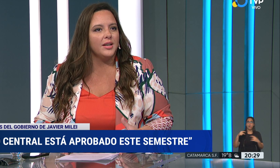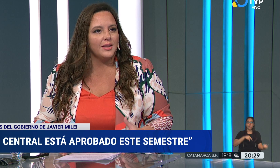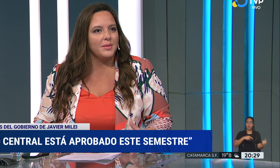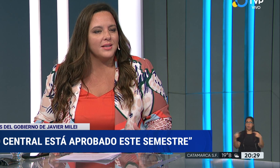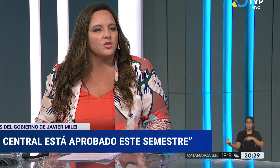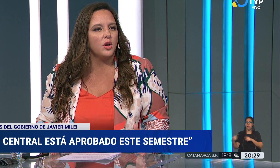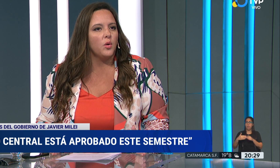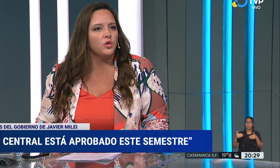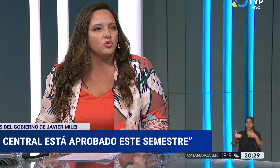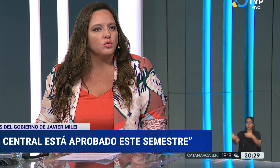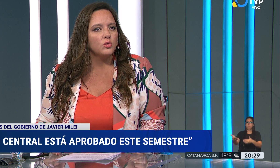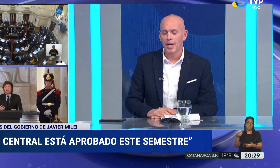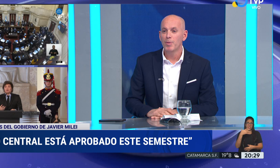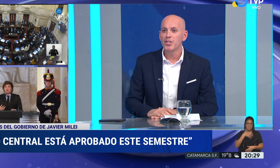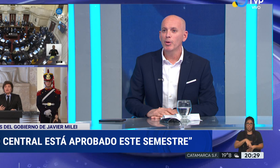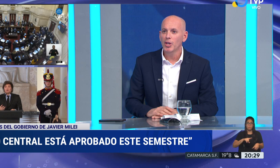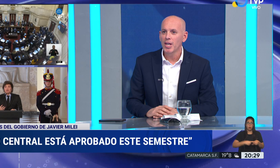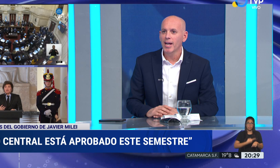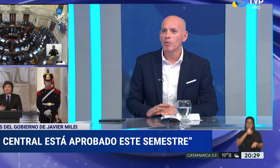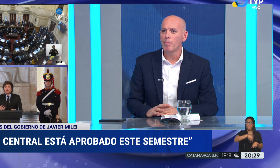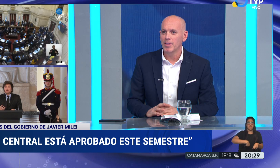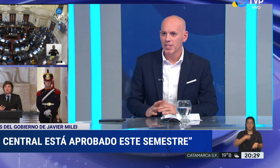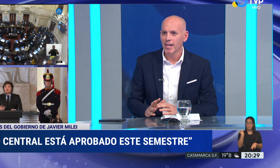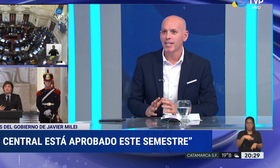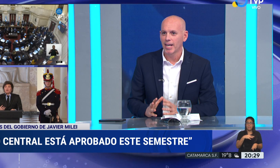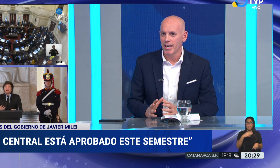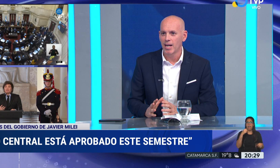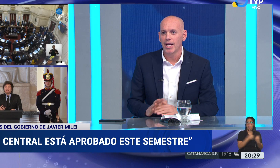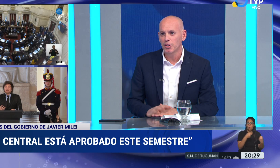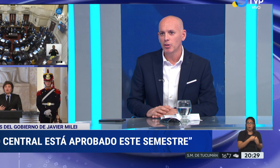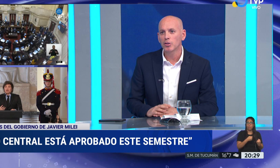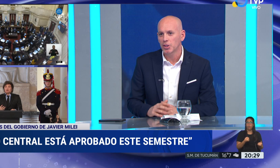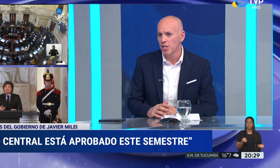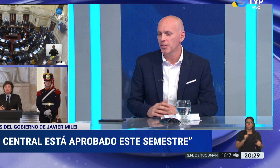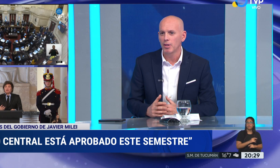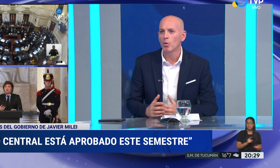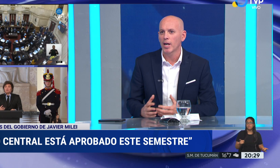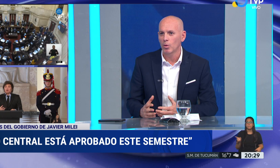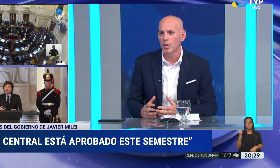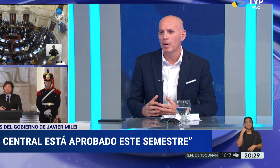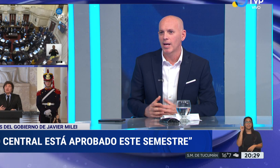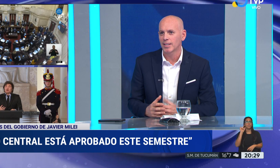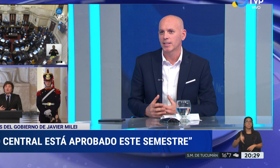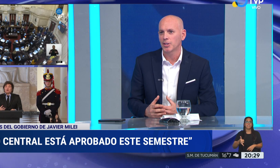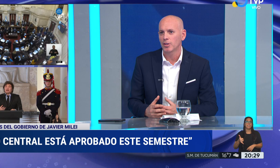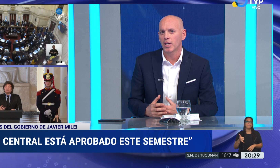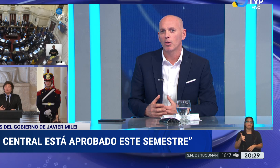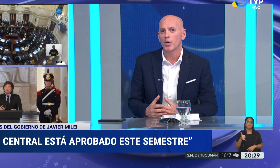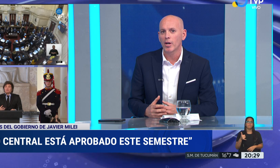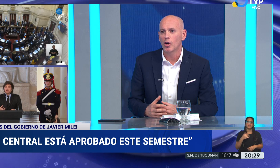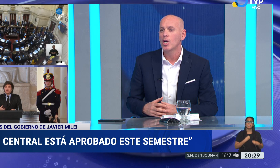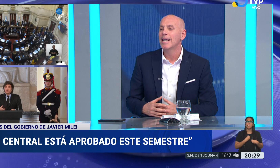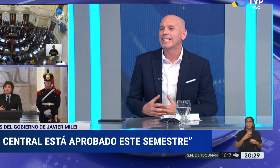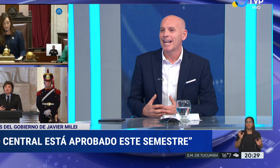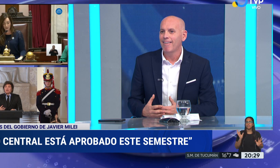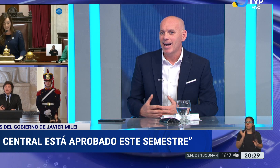la política también se hace con acuerdos? En principio te diría que hay un aprendizaje en general. Eso sí, sin lugar a dudas me da la sensación de que el